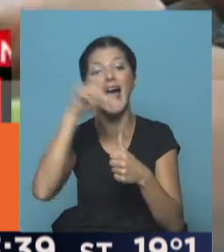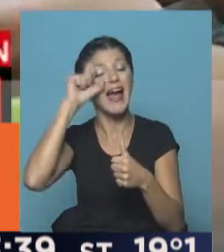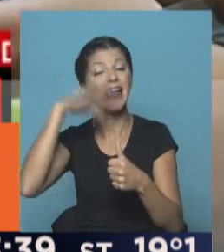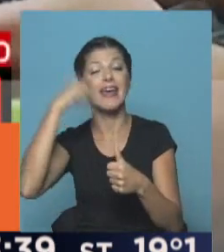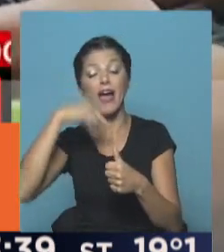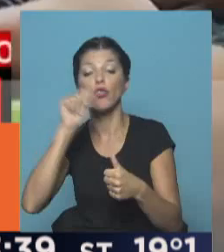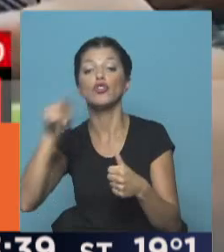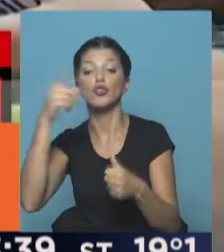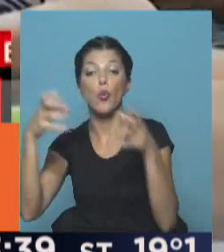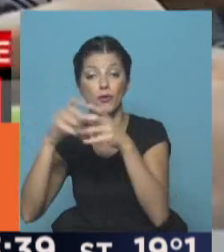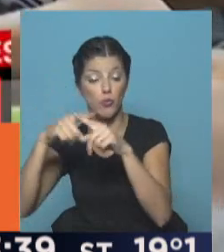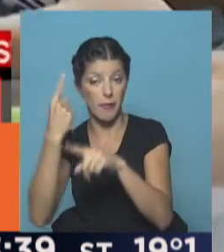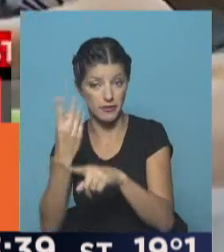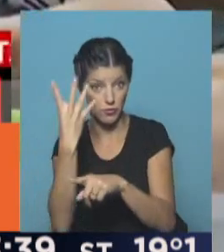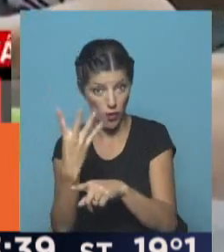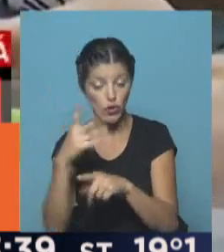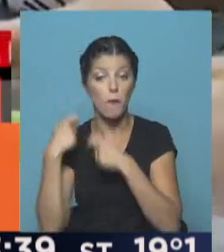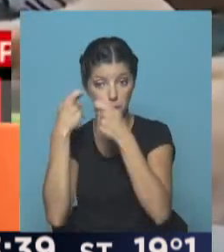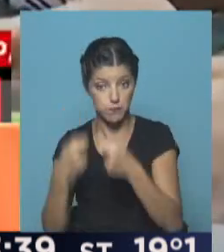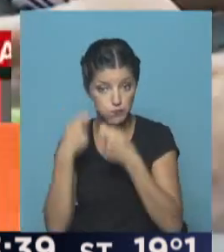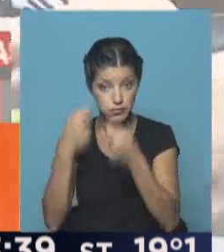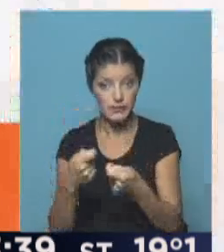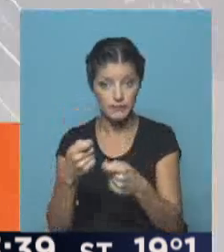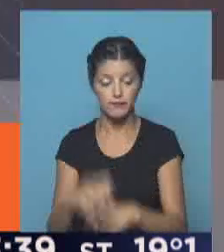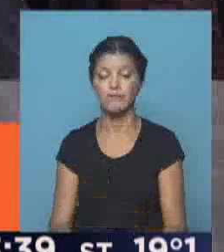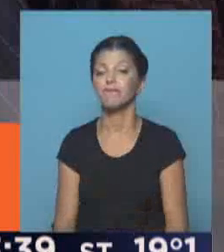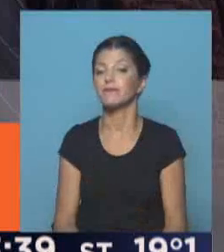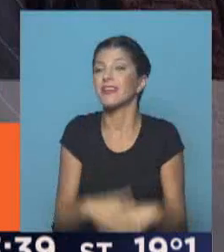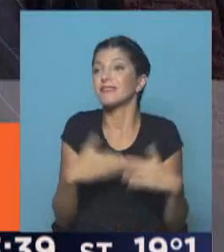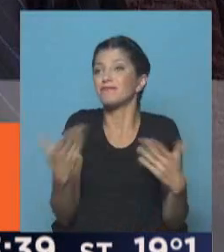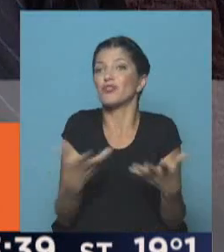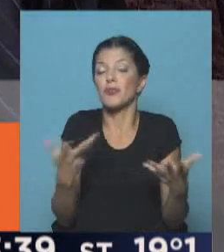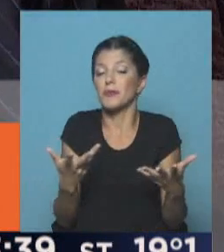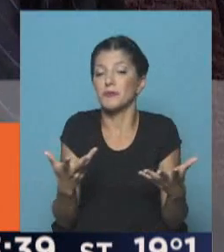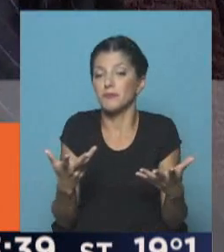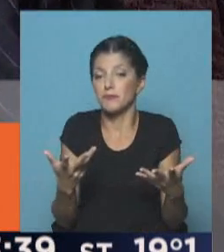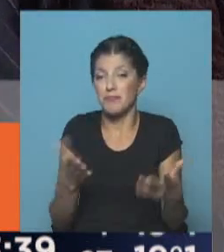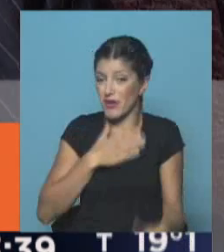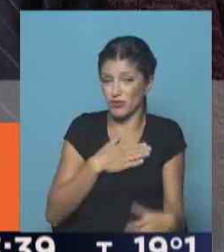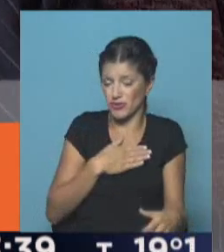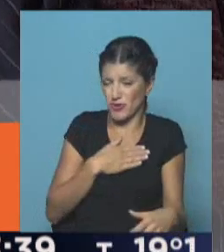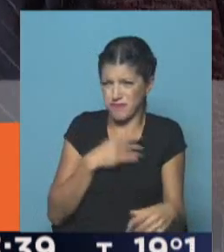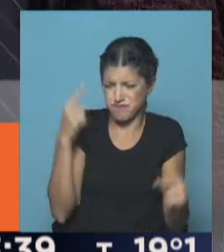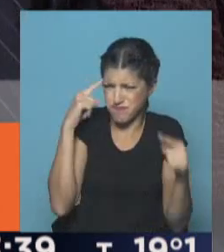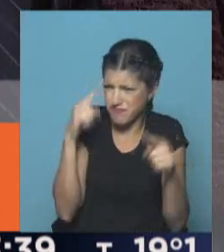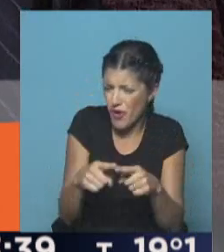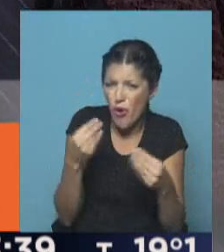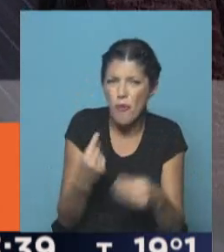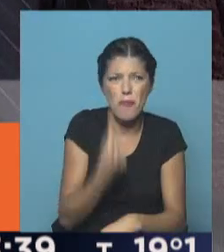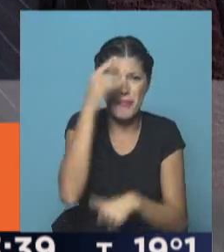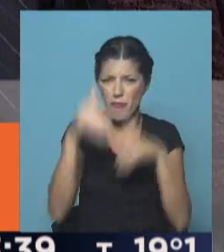partidos o sea si hacemos cierto clase casi y no sólo impensable ir a una primaria